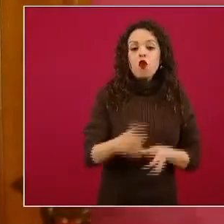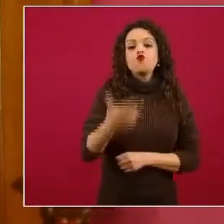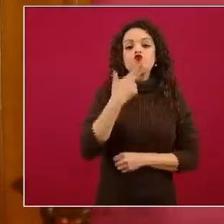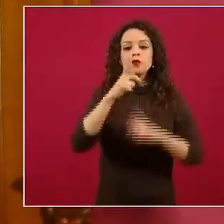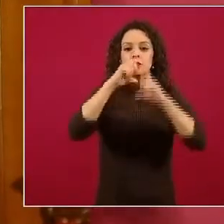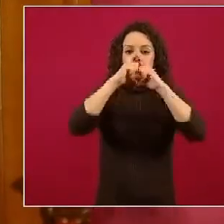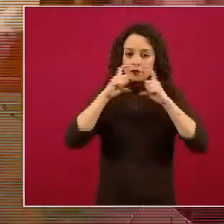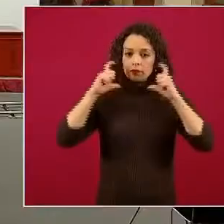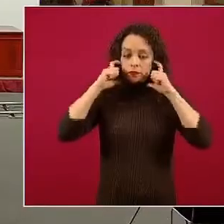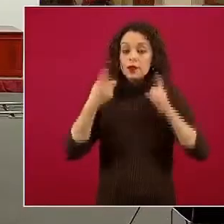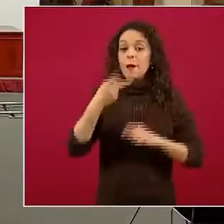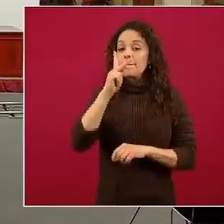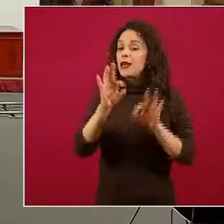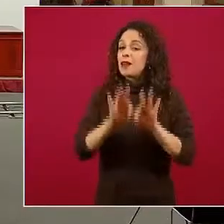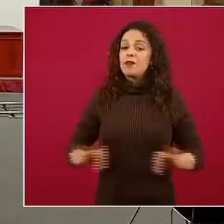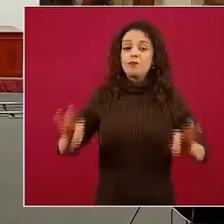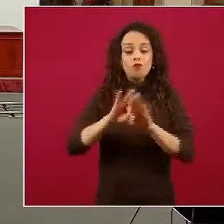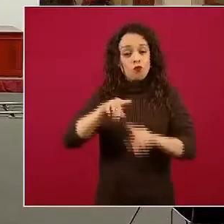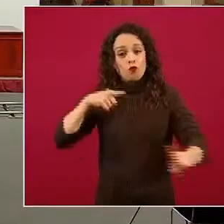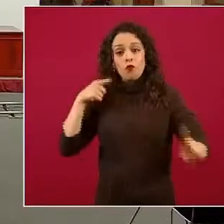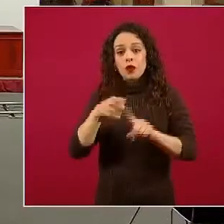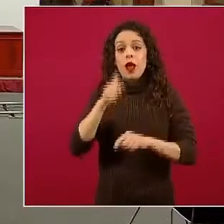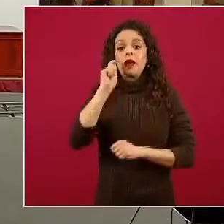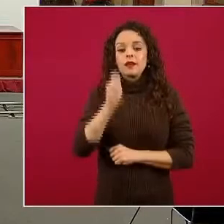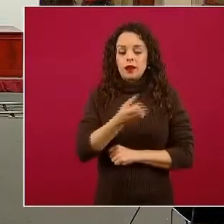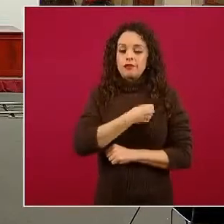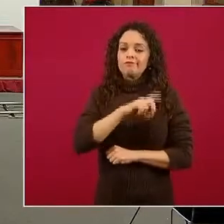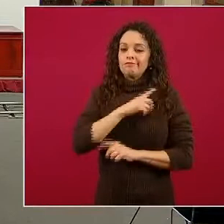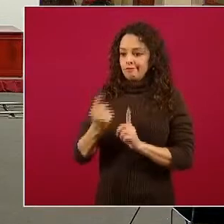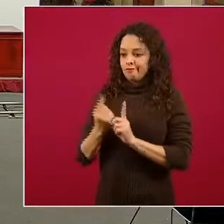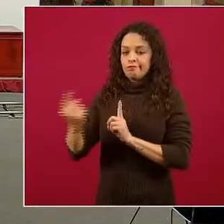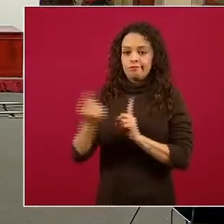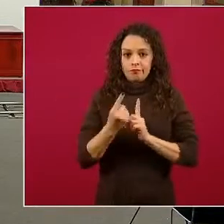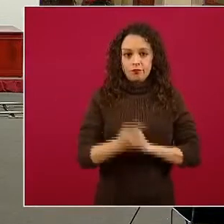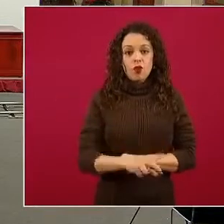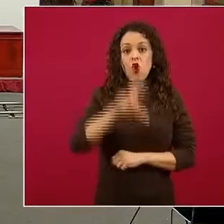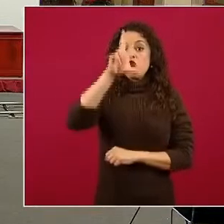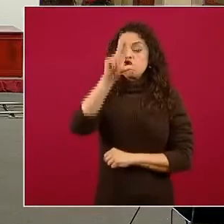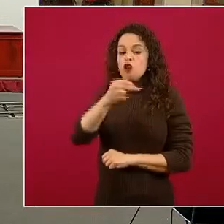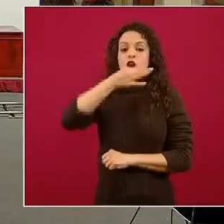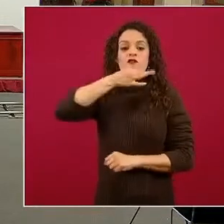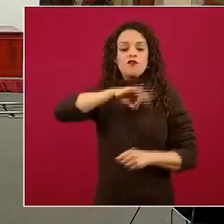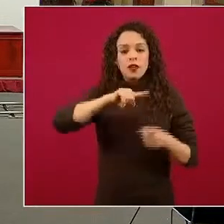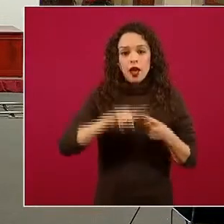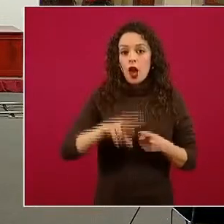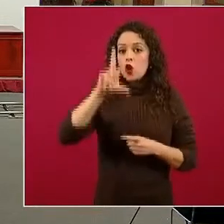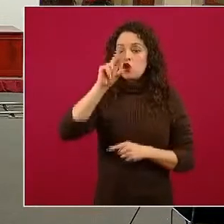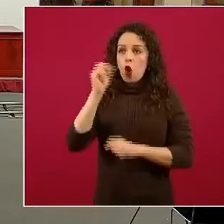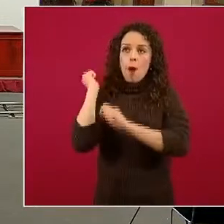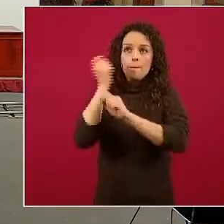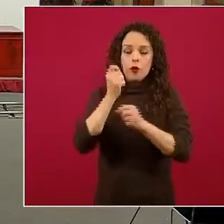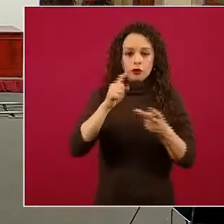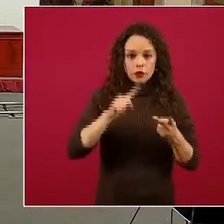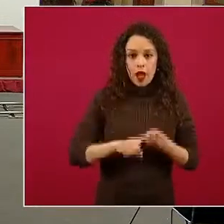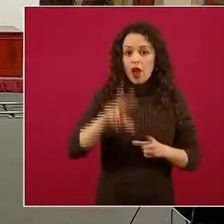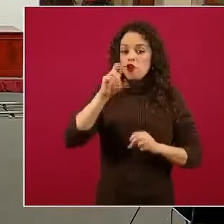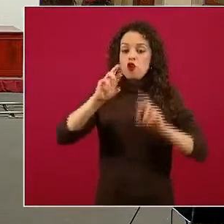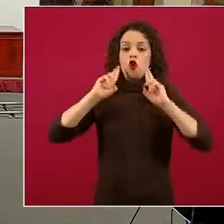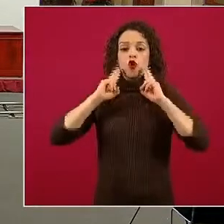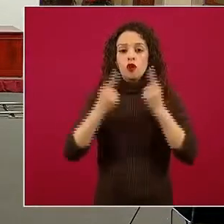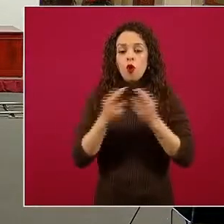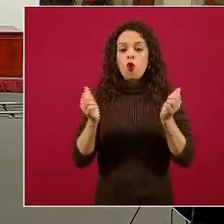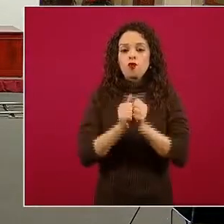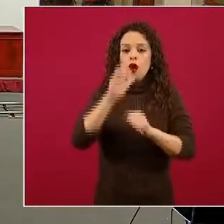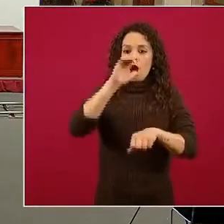distancia invariablemente. No fiestas, no posadas, no reuniones con amigas, amigos,